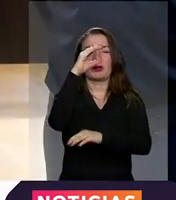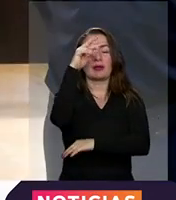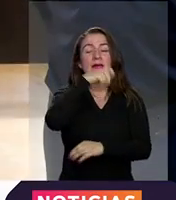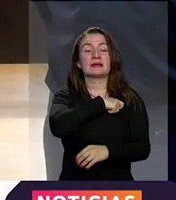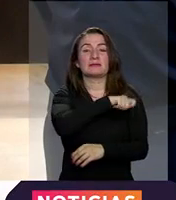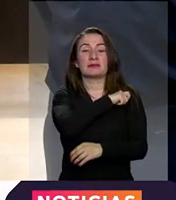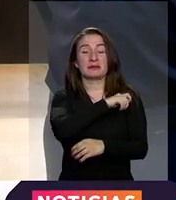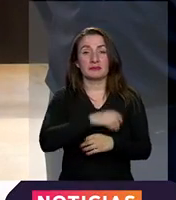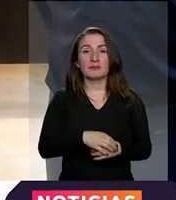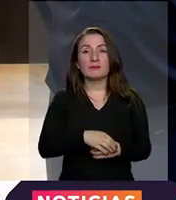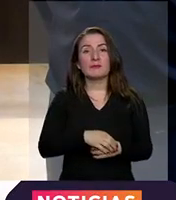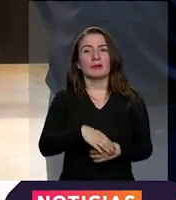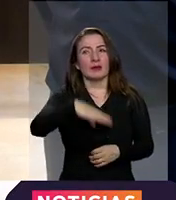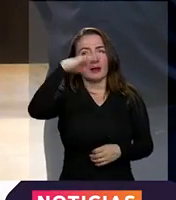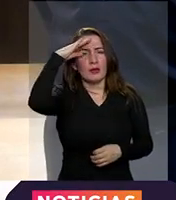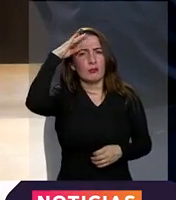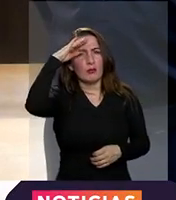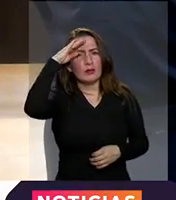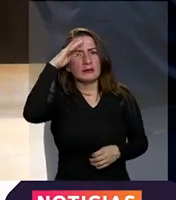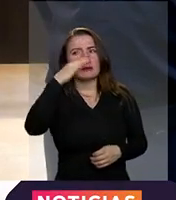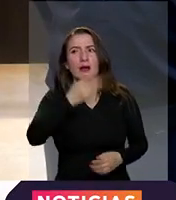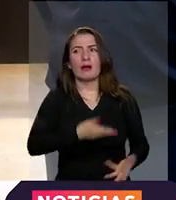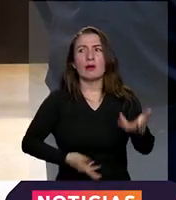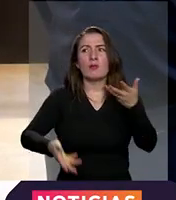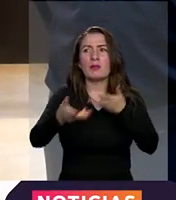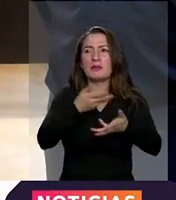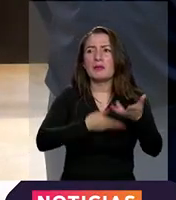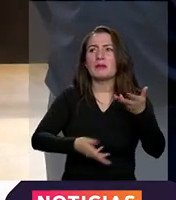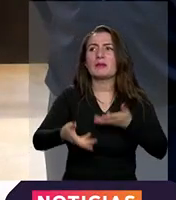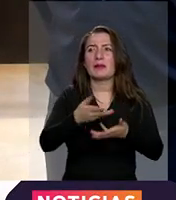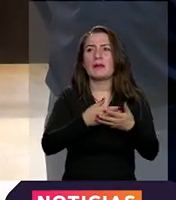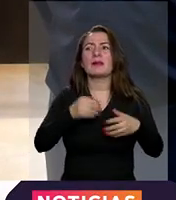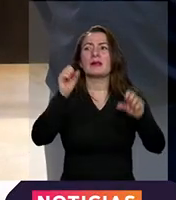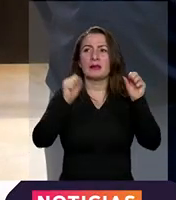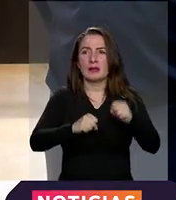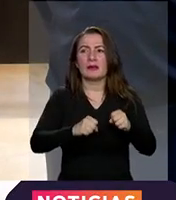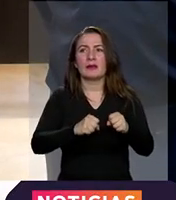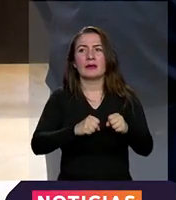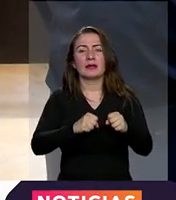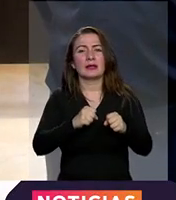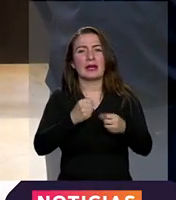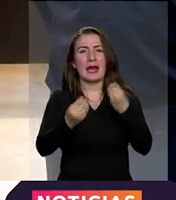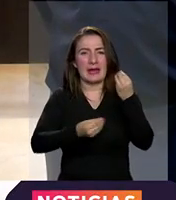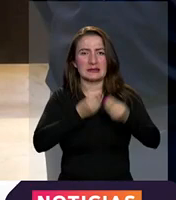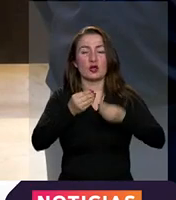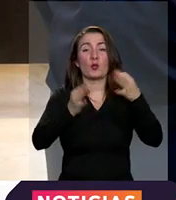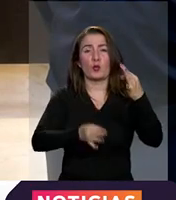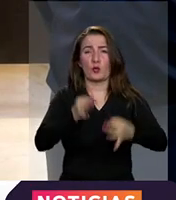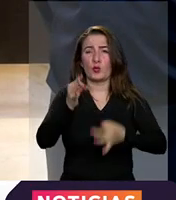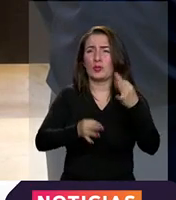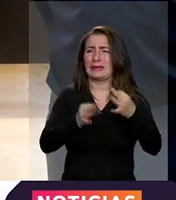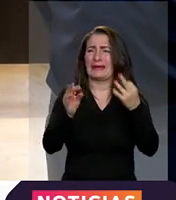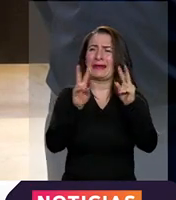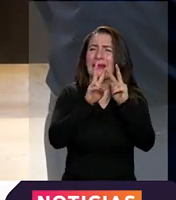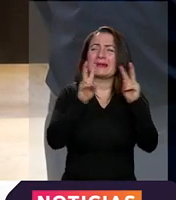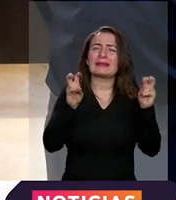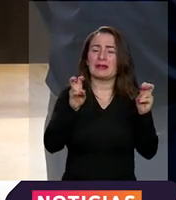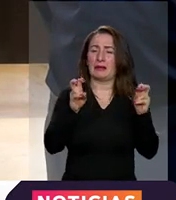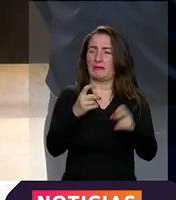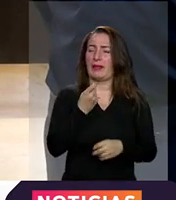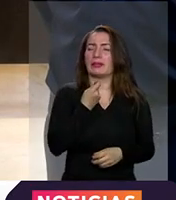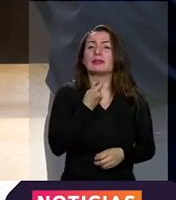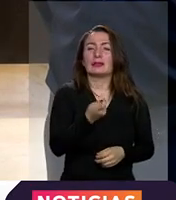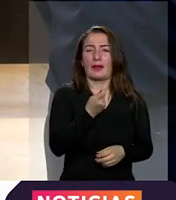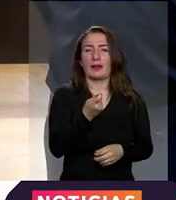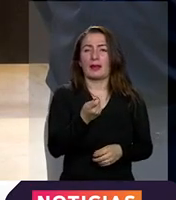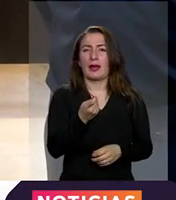imposible, cuando las policías colaboran, que se pueda eludir la acción de la justicia, sobre todo en un tema tan